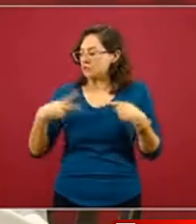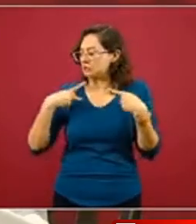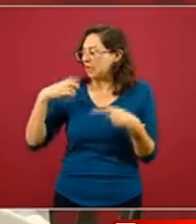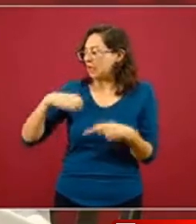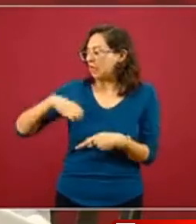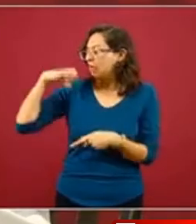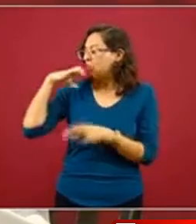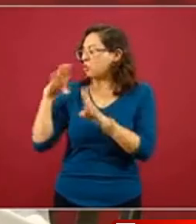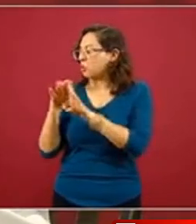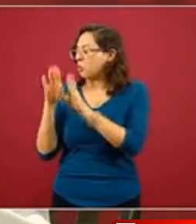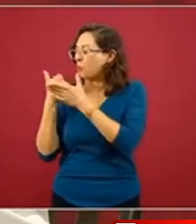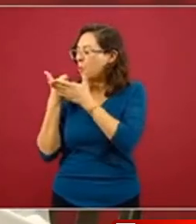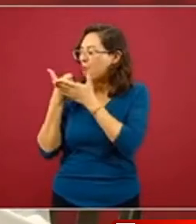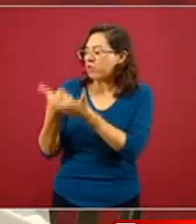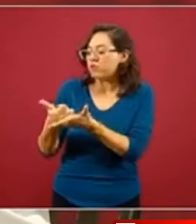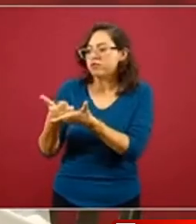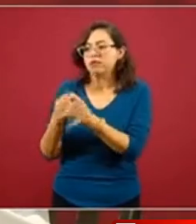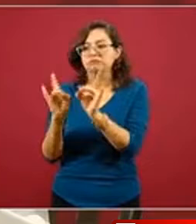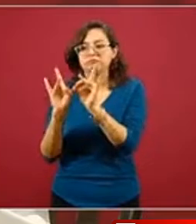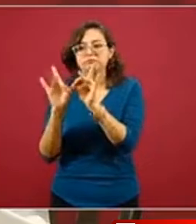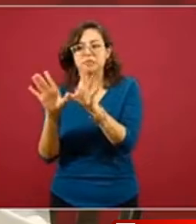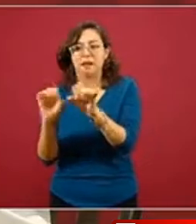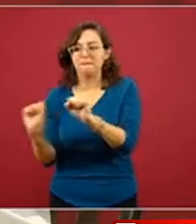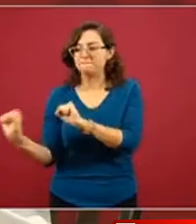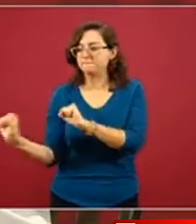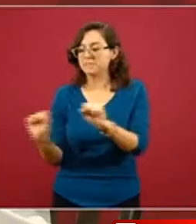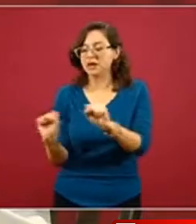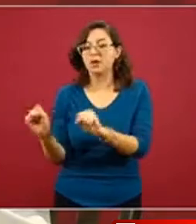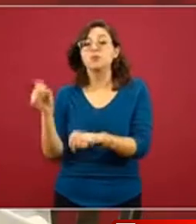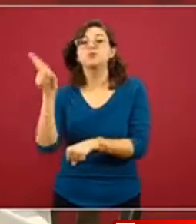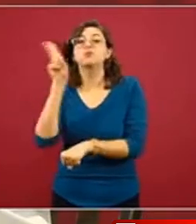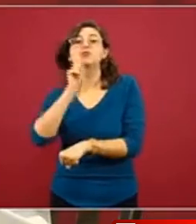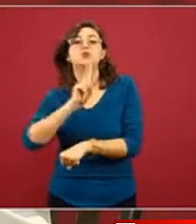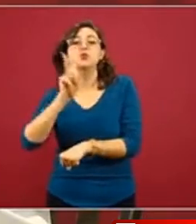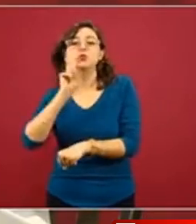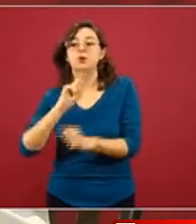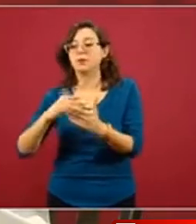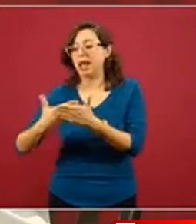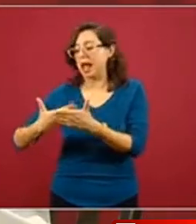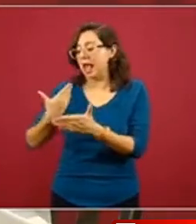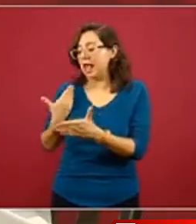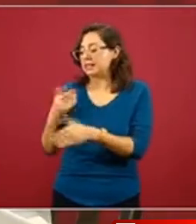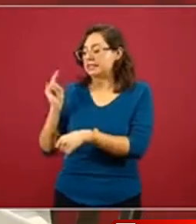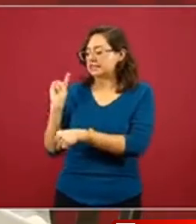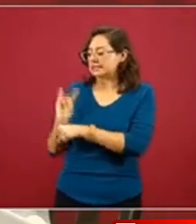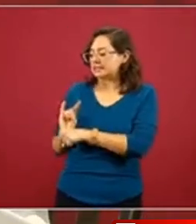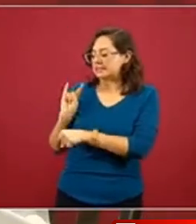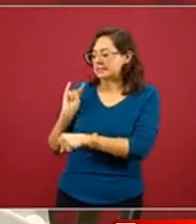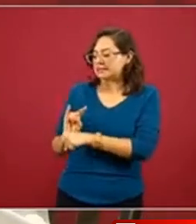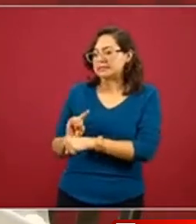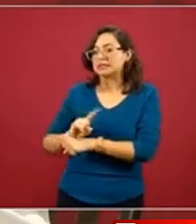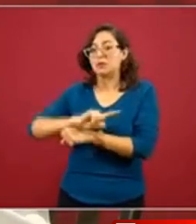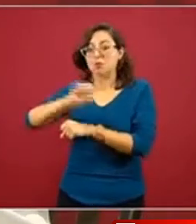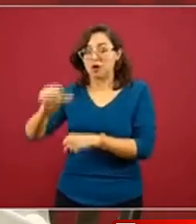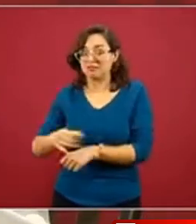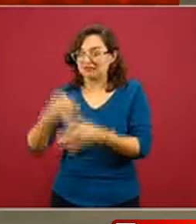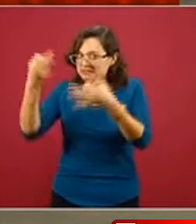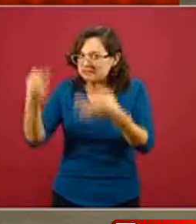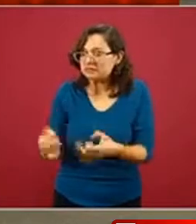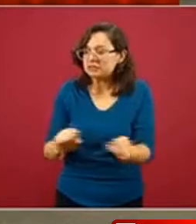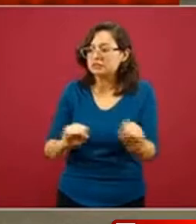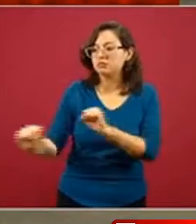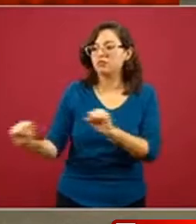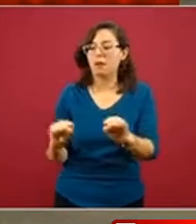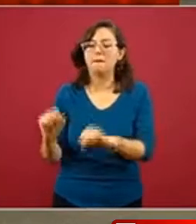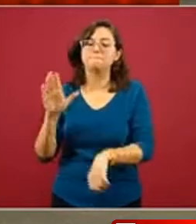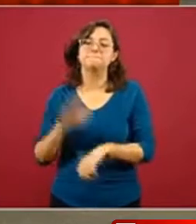cómo le van a ayudar en momentos críticos y les va a dar mucha seguridad, estén donde estén. Esto lo